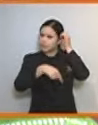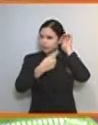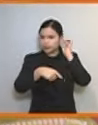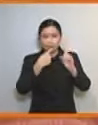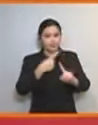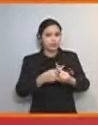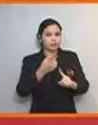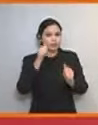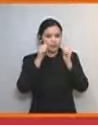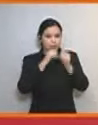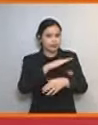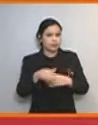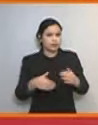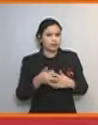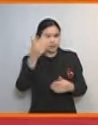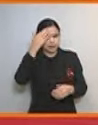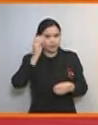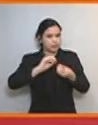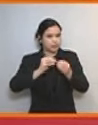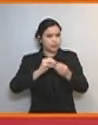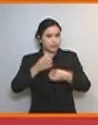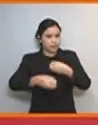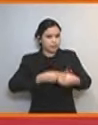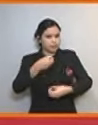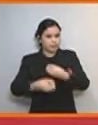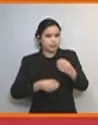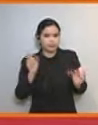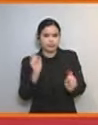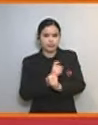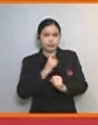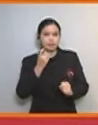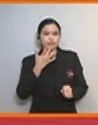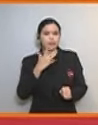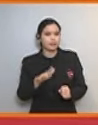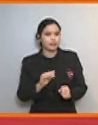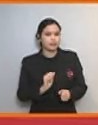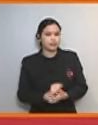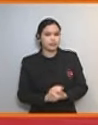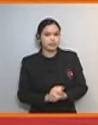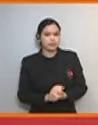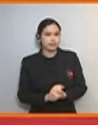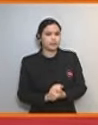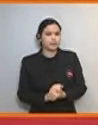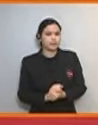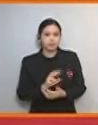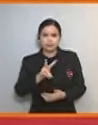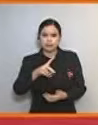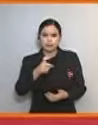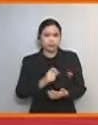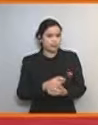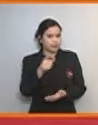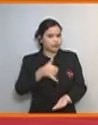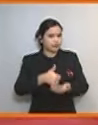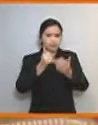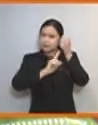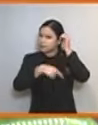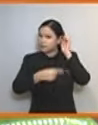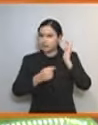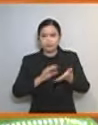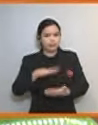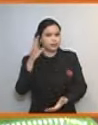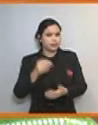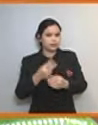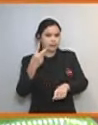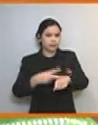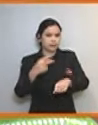de Multi-X, atentos, porque conoceremos la esfera ganadora, suerte. Y esta es 2X, tu premio para la diaria es